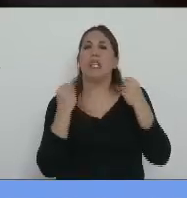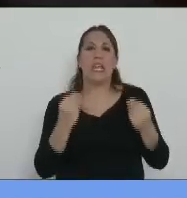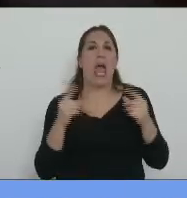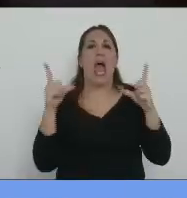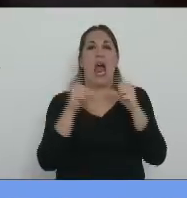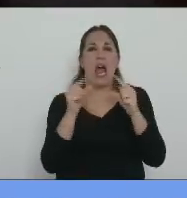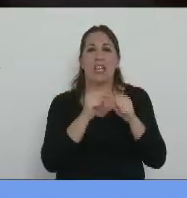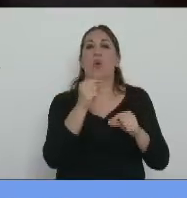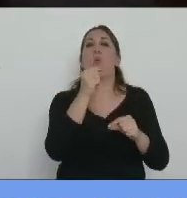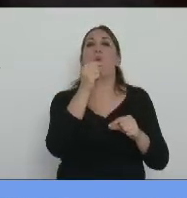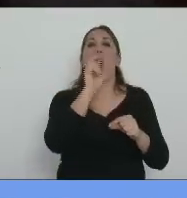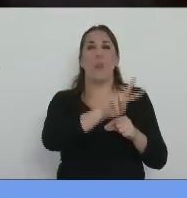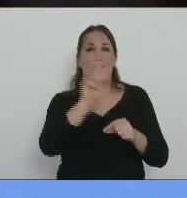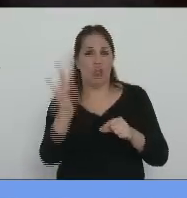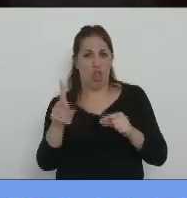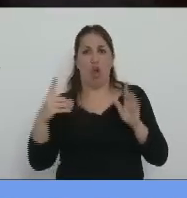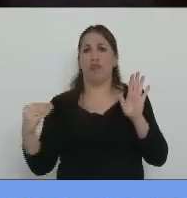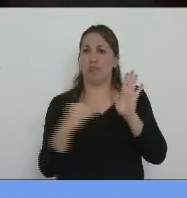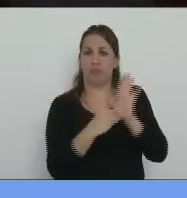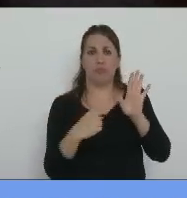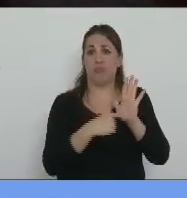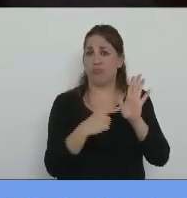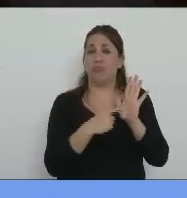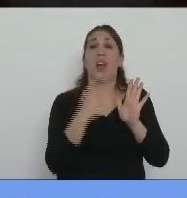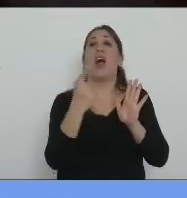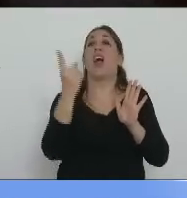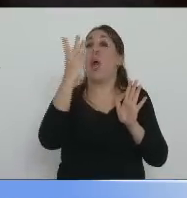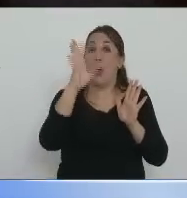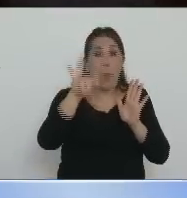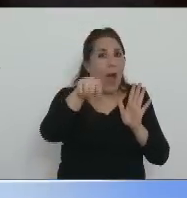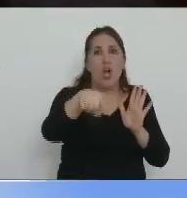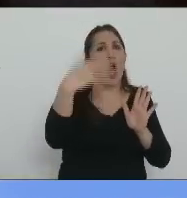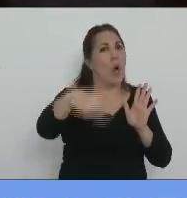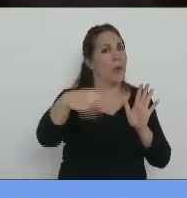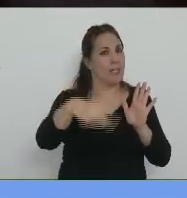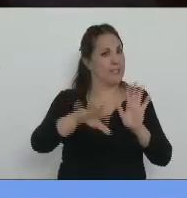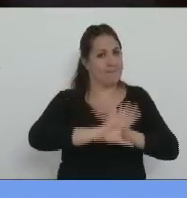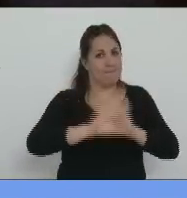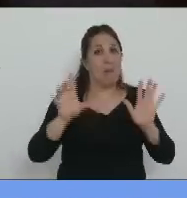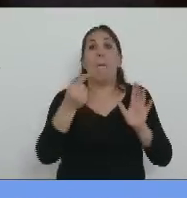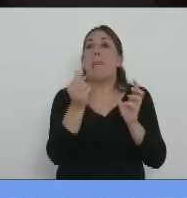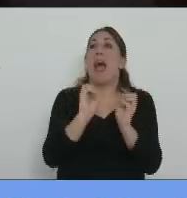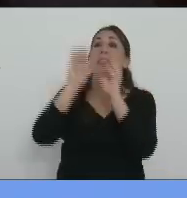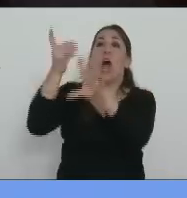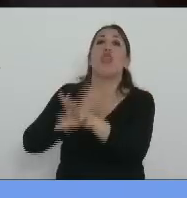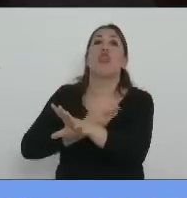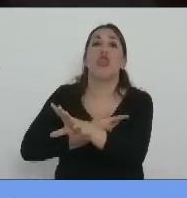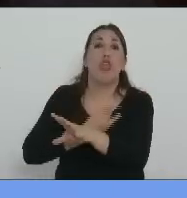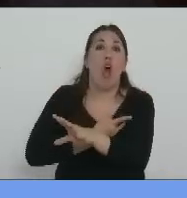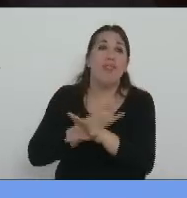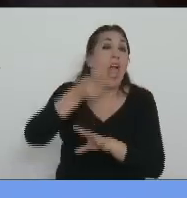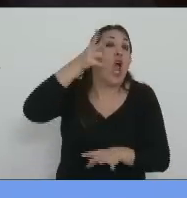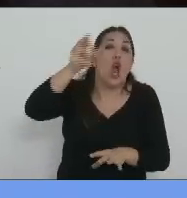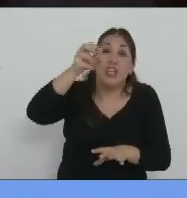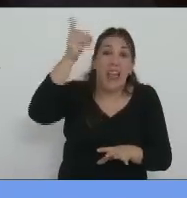22 donde le ponemos obligaciones a los bancos miren la plata está toda en los bancos está fundamentalmente el 80 por ciento